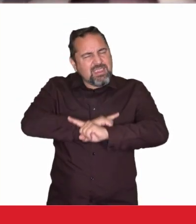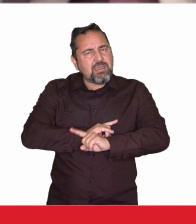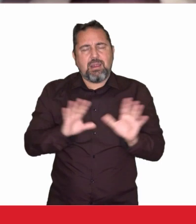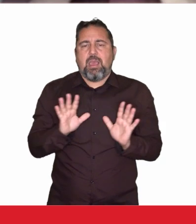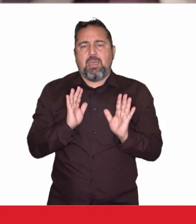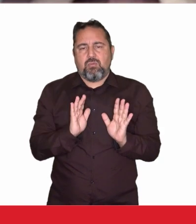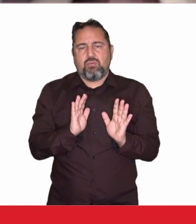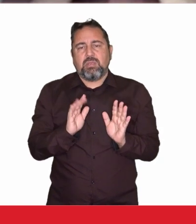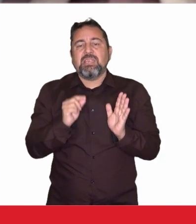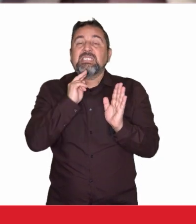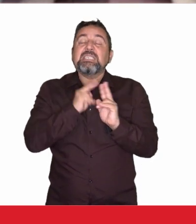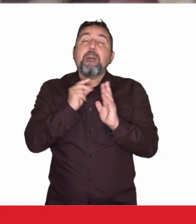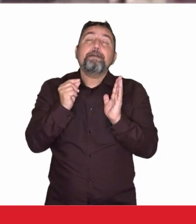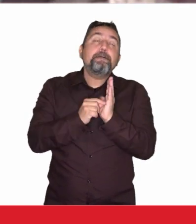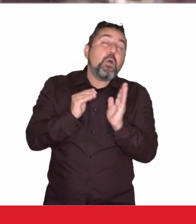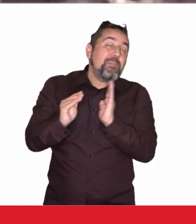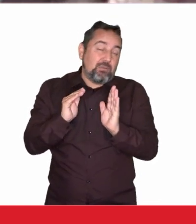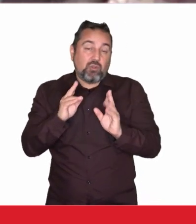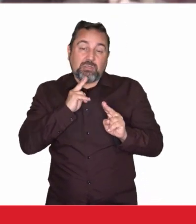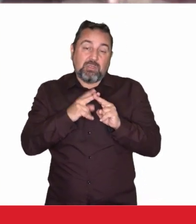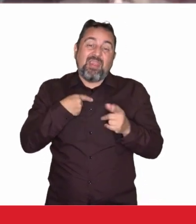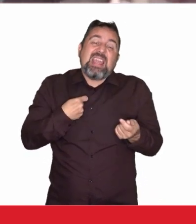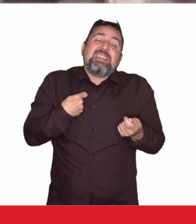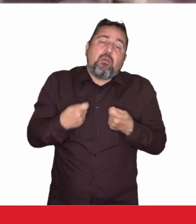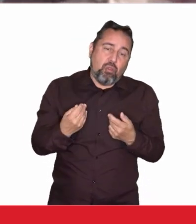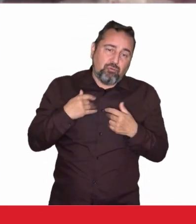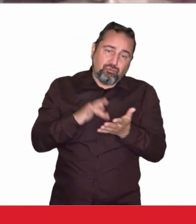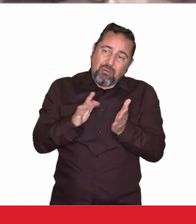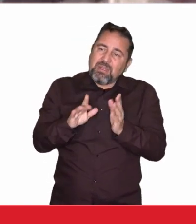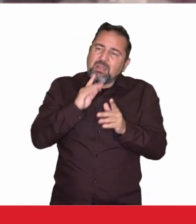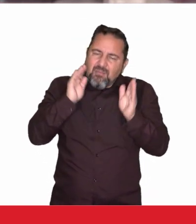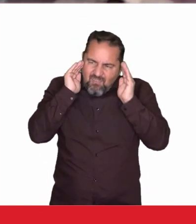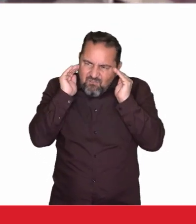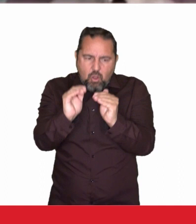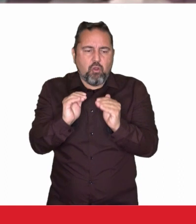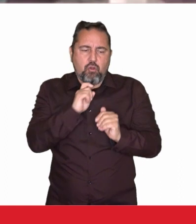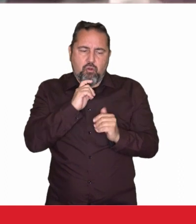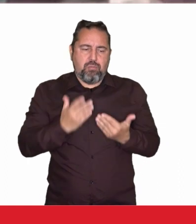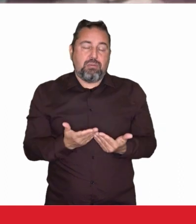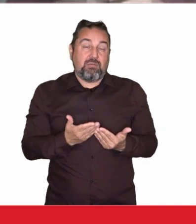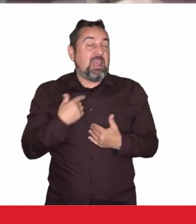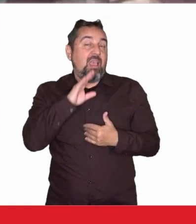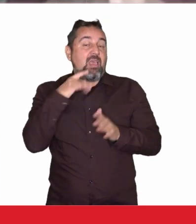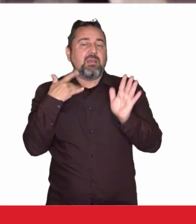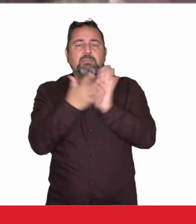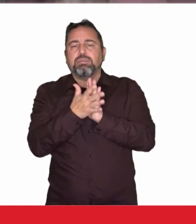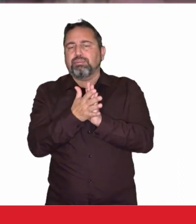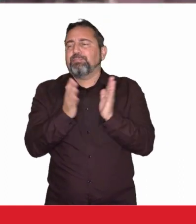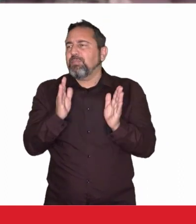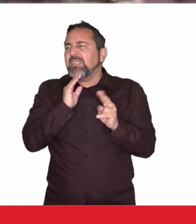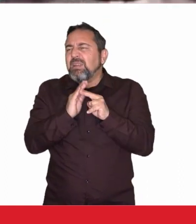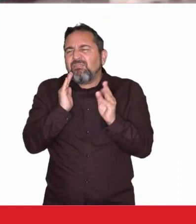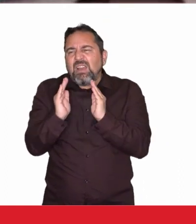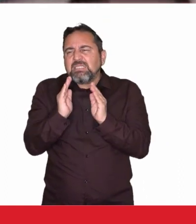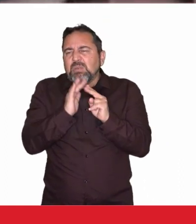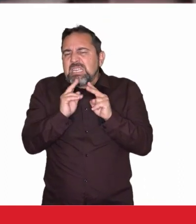que tengáis súper claro en qué momento estáis del ciclo de vida del negocio para saber dónde tienes que poner el foco. Como os